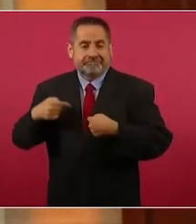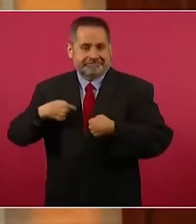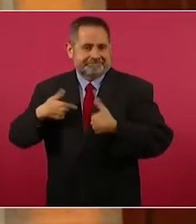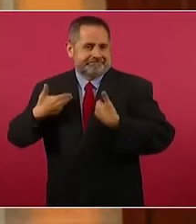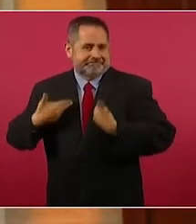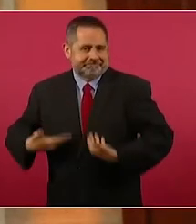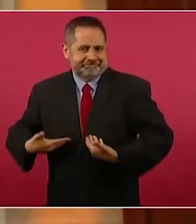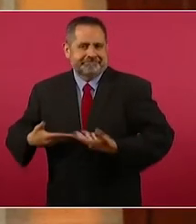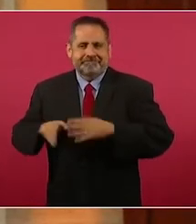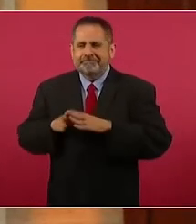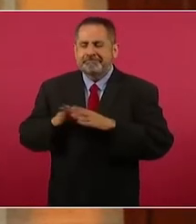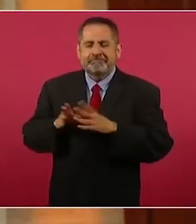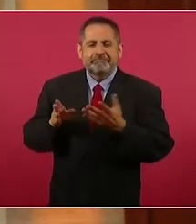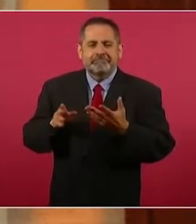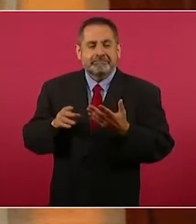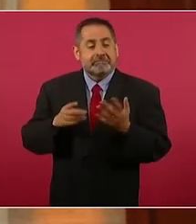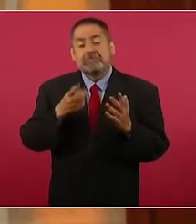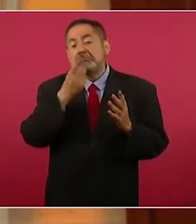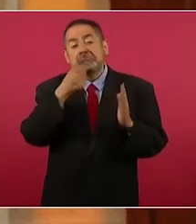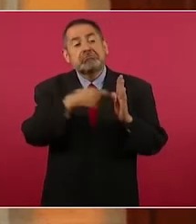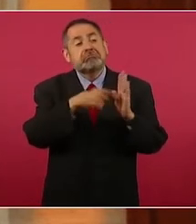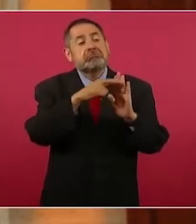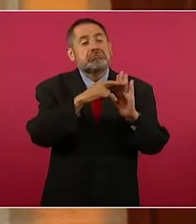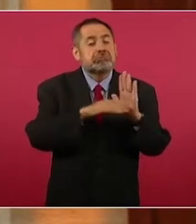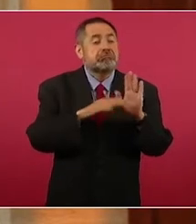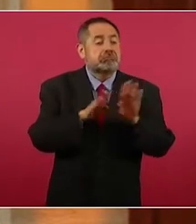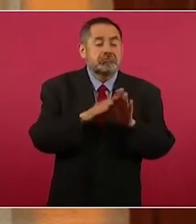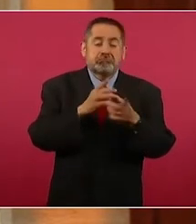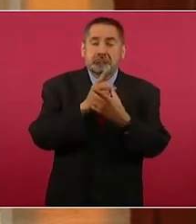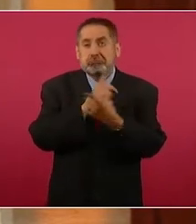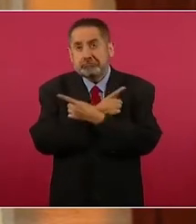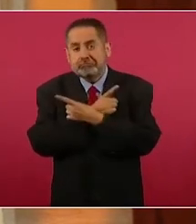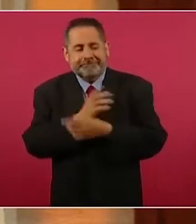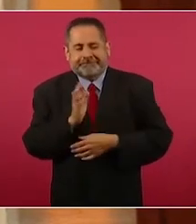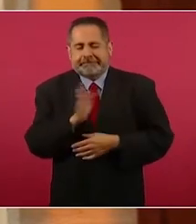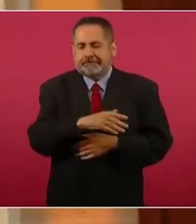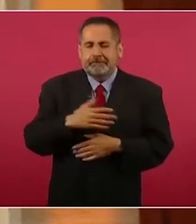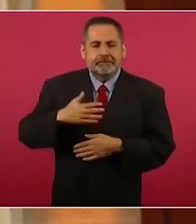de la urbanidad y de los buenos modales.